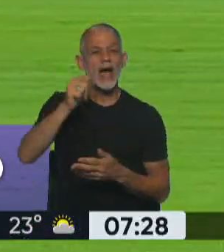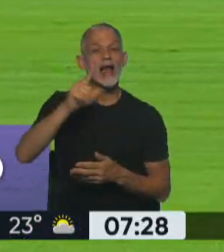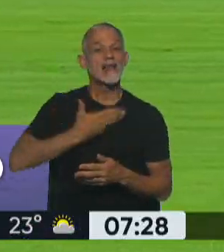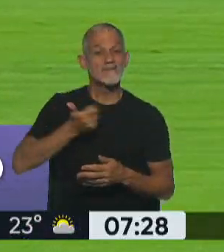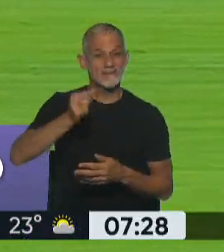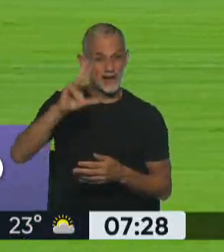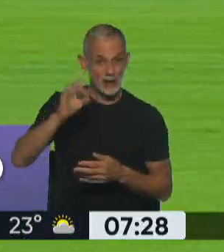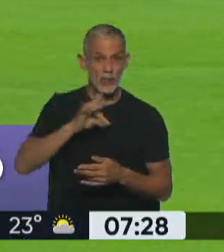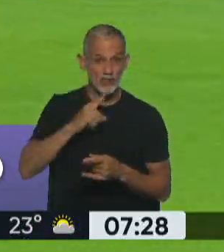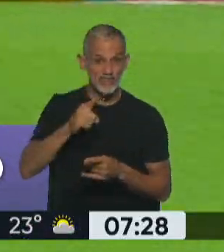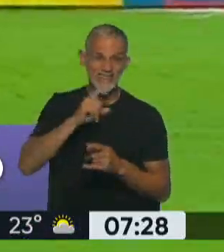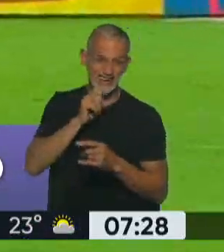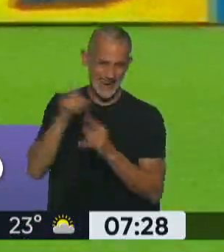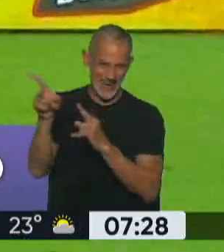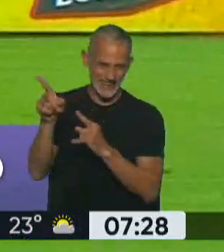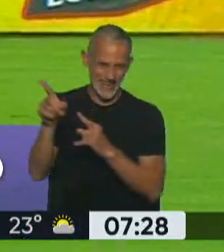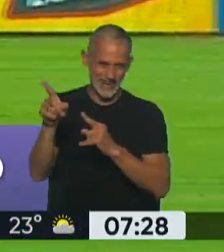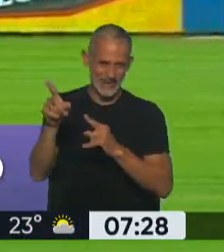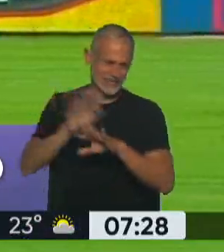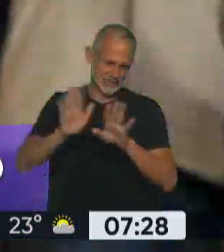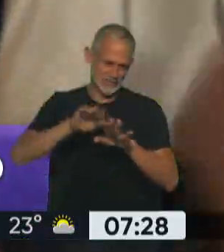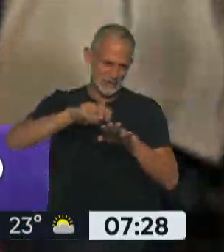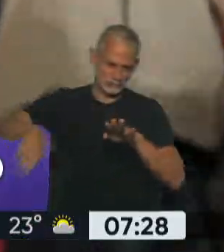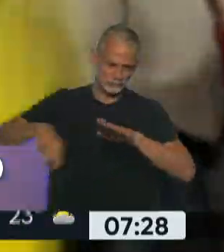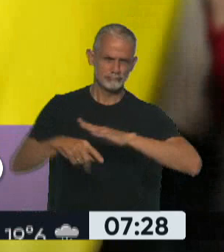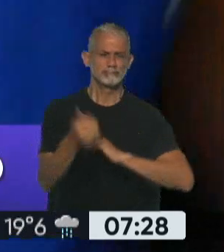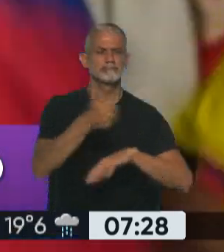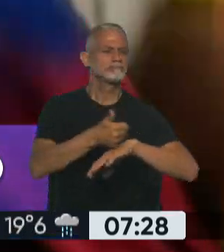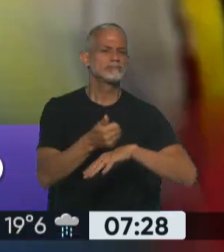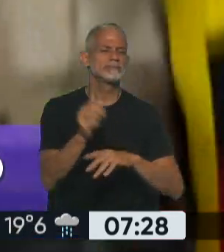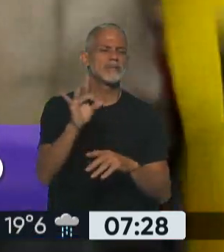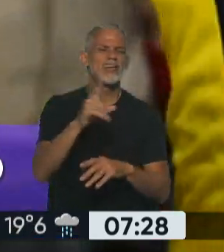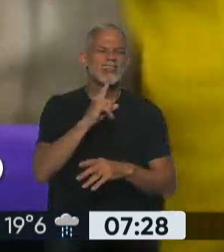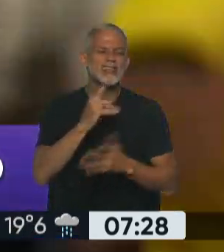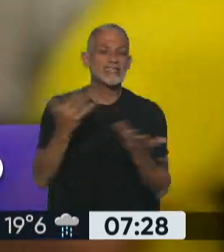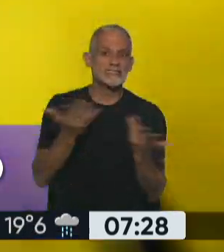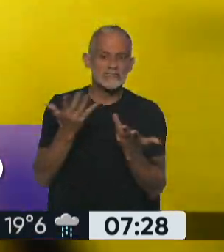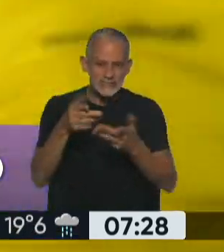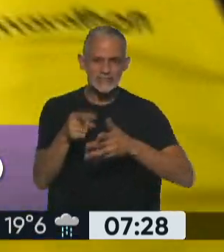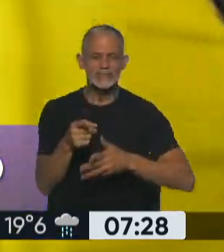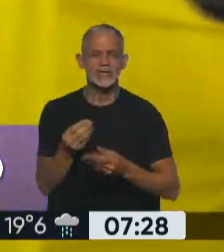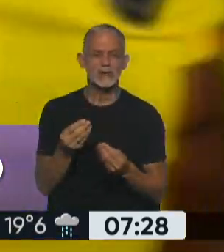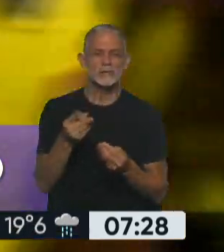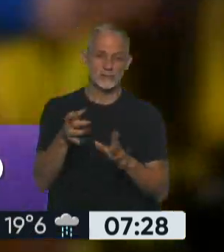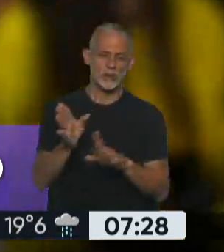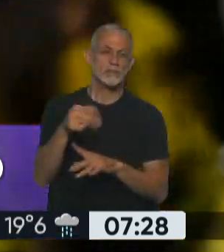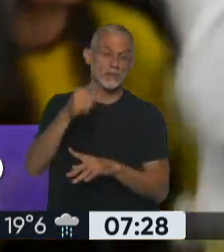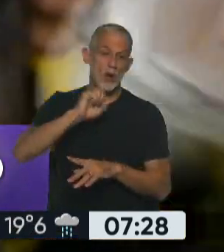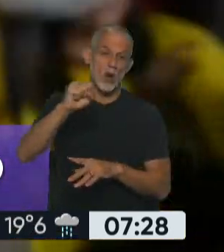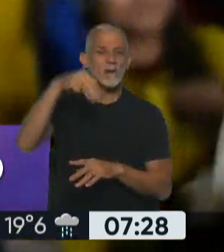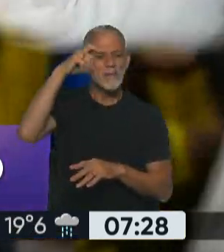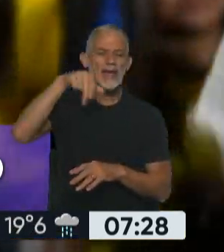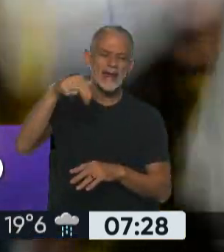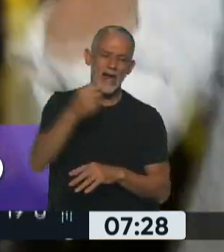su entrenador en Qatar, ya dejó su cargo y ahora la situación tiene que ver con este gol marcado por Mena y